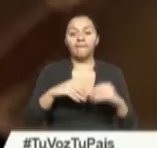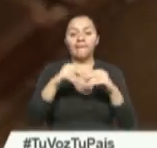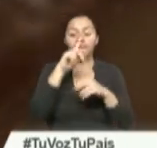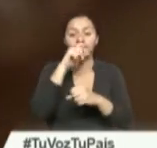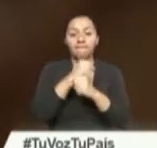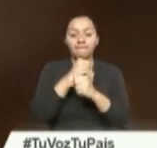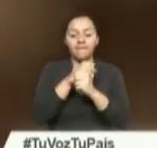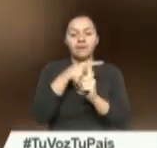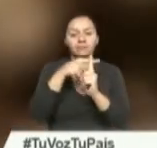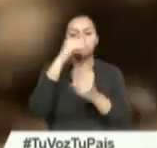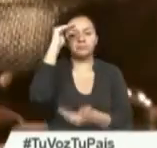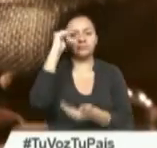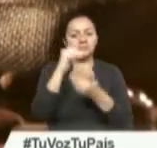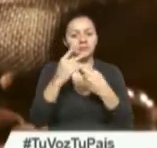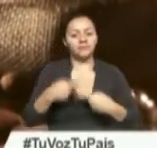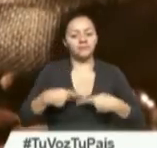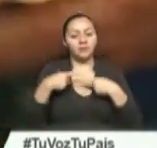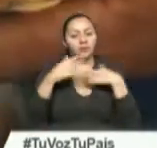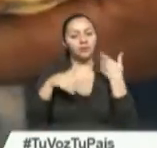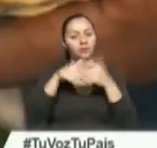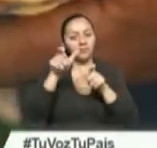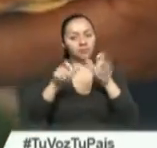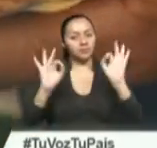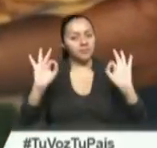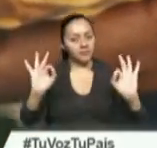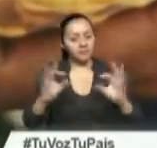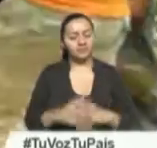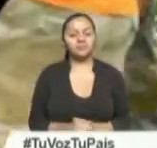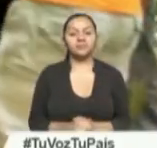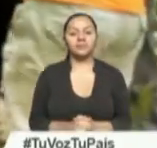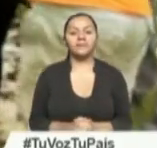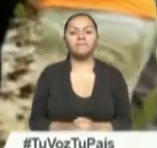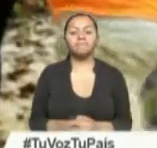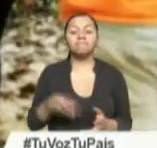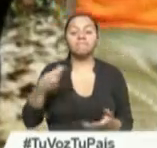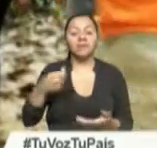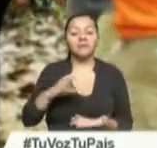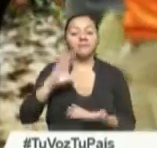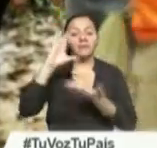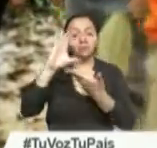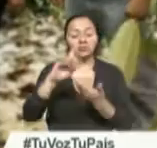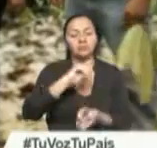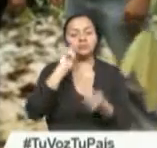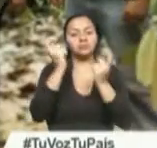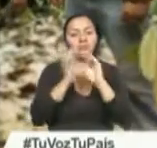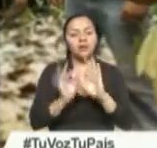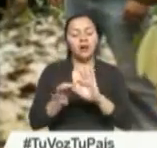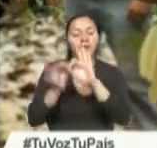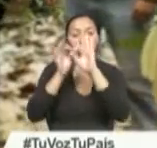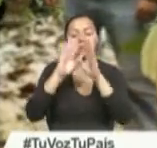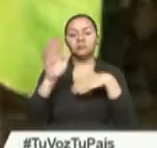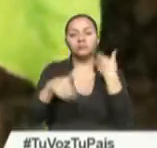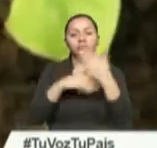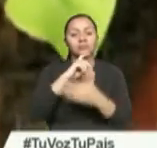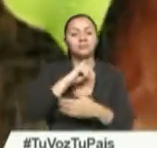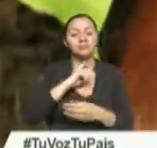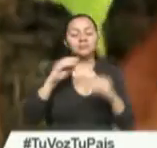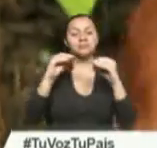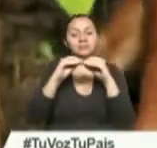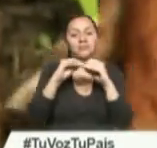optimizará la calidad de vida de los miembros de la organización. La inversión contempla la repotenciación del área de secado y